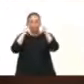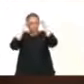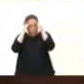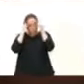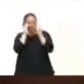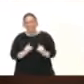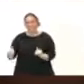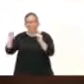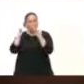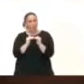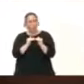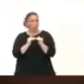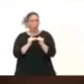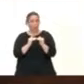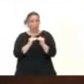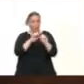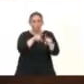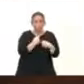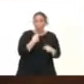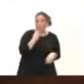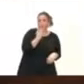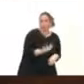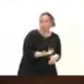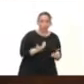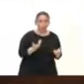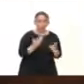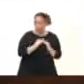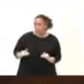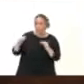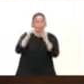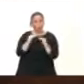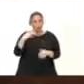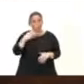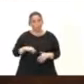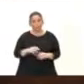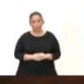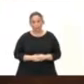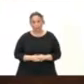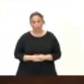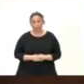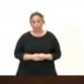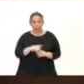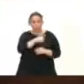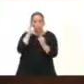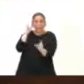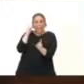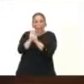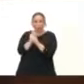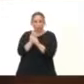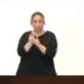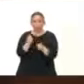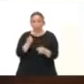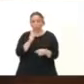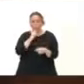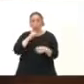hijas e hijos de las familias que tienen mayores ingresos económicos? ¿Cómo han votado en contra de más recursos para la